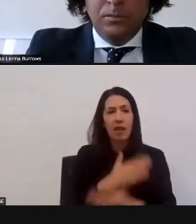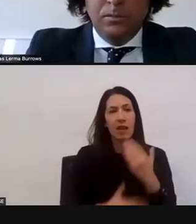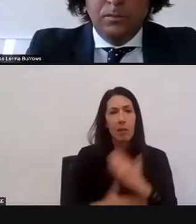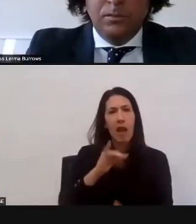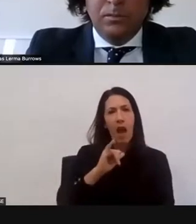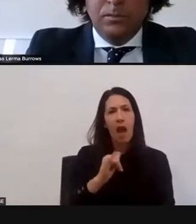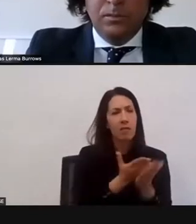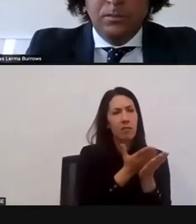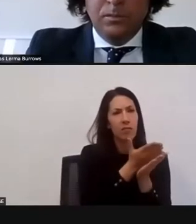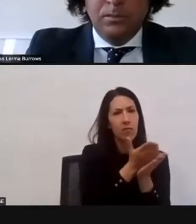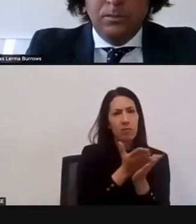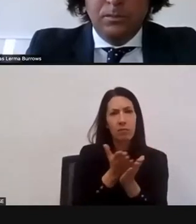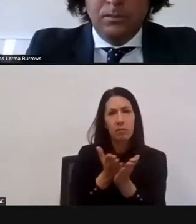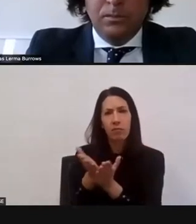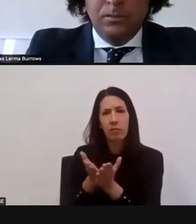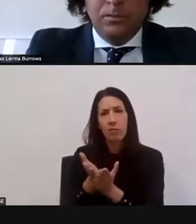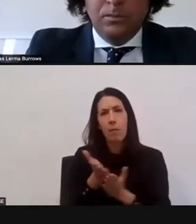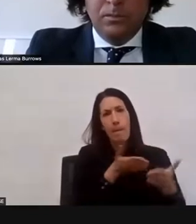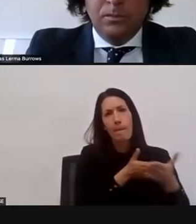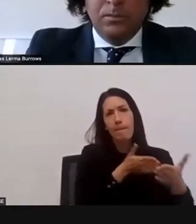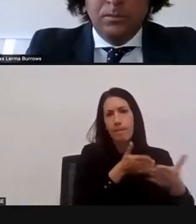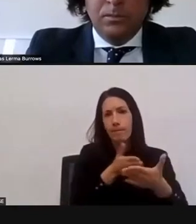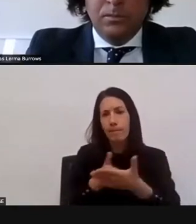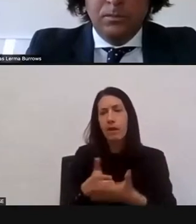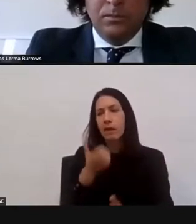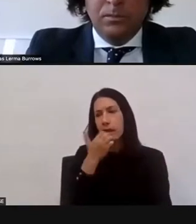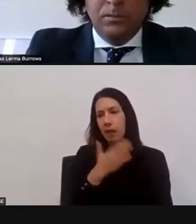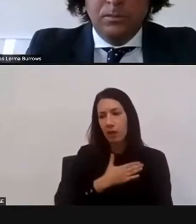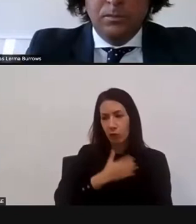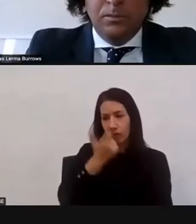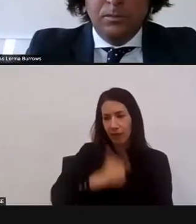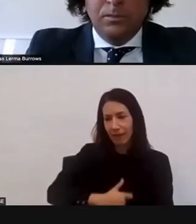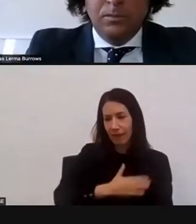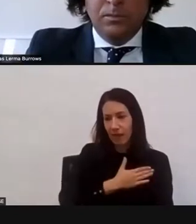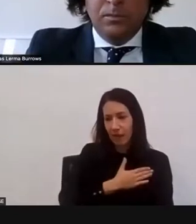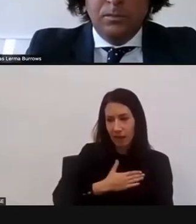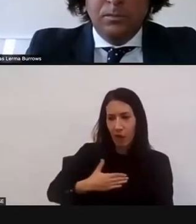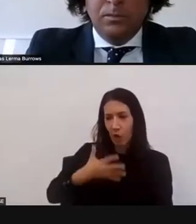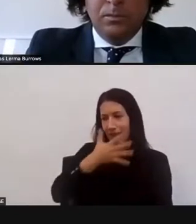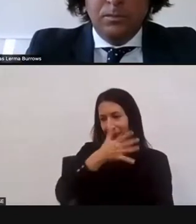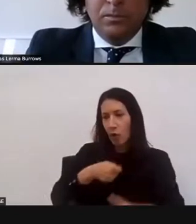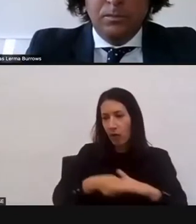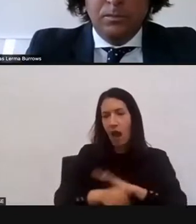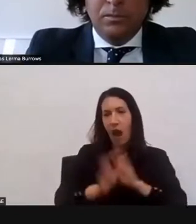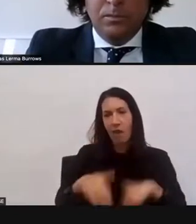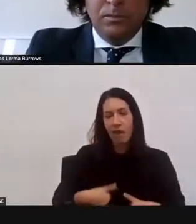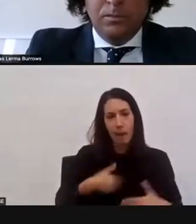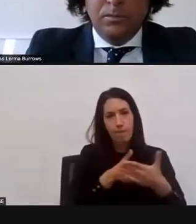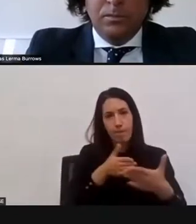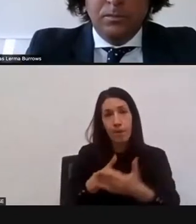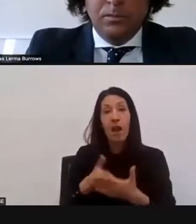amplio de barreras a la hora de poder denunciar. Muchas de ellas se van a